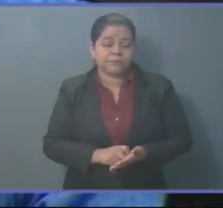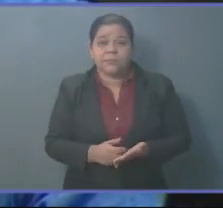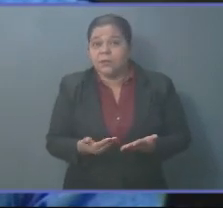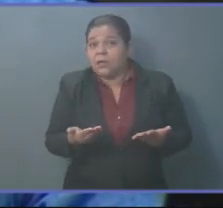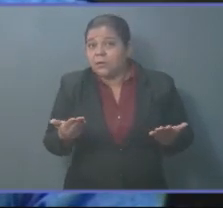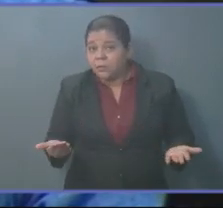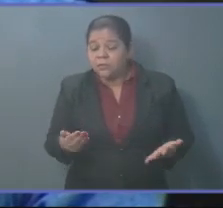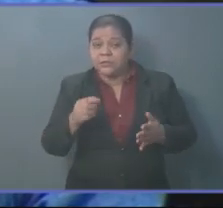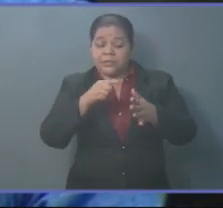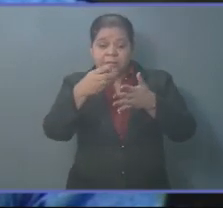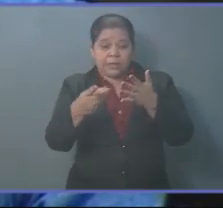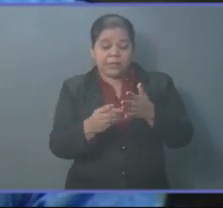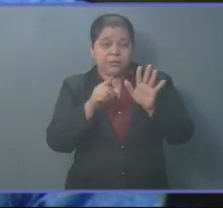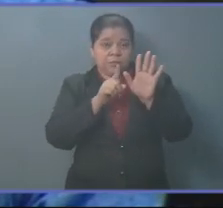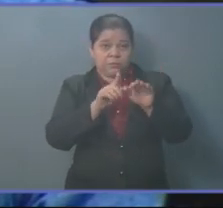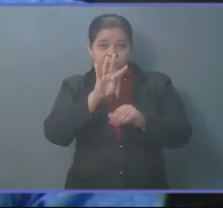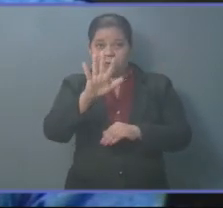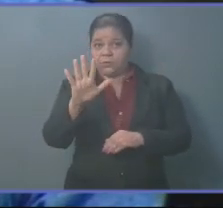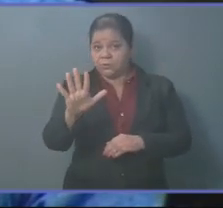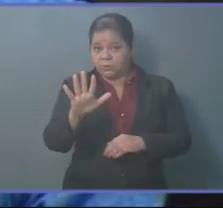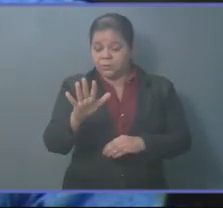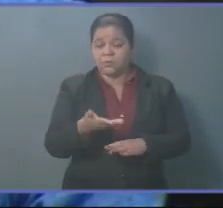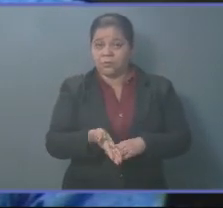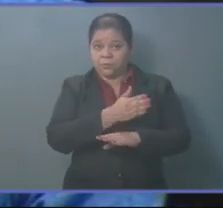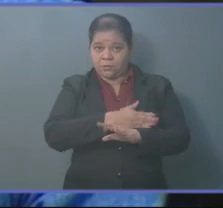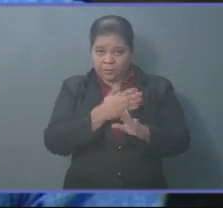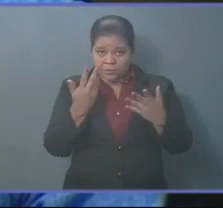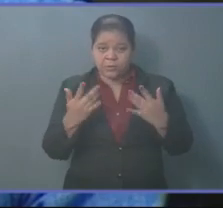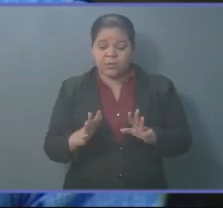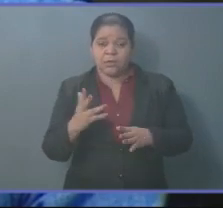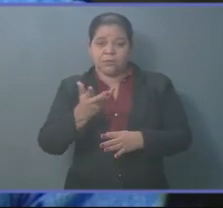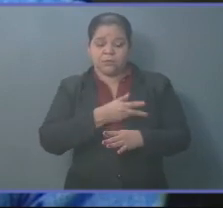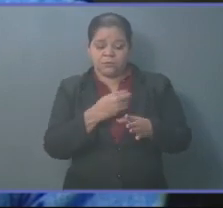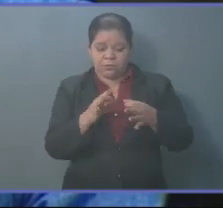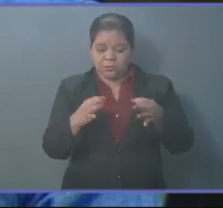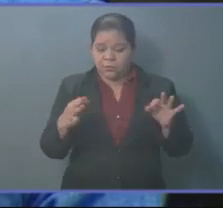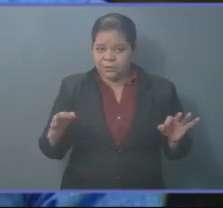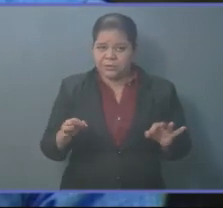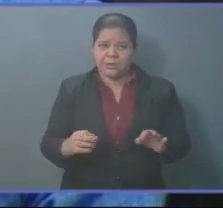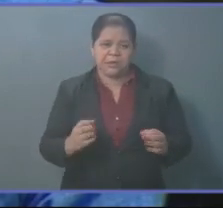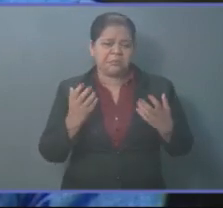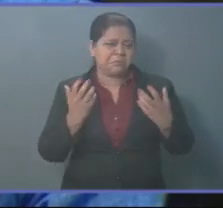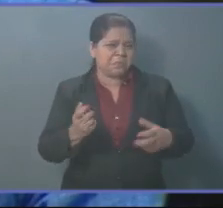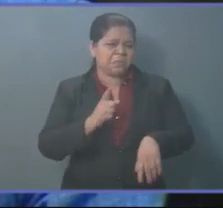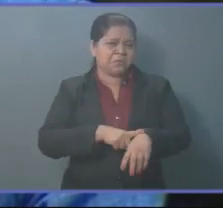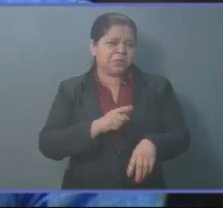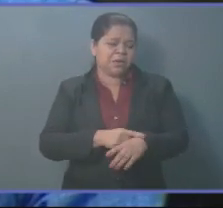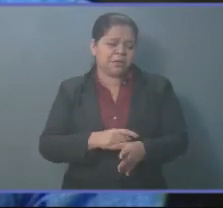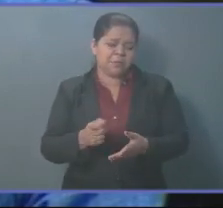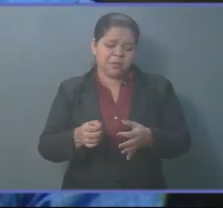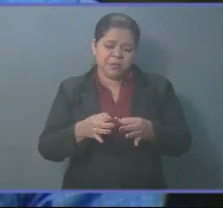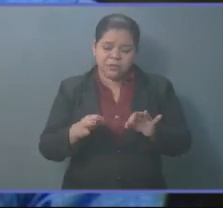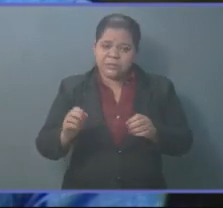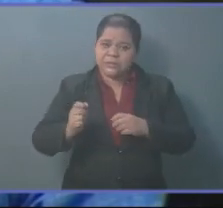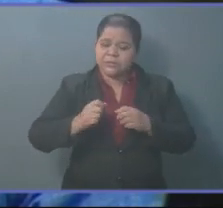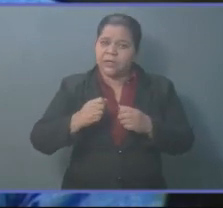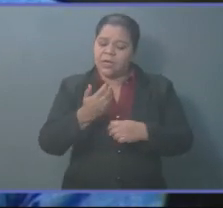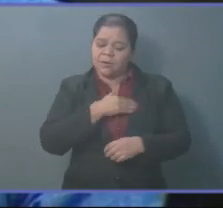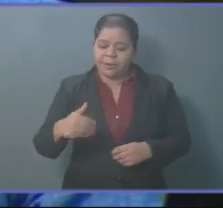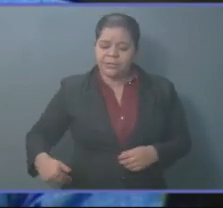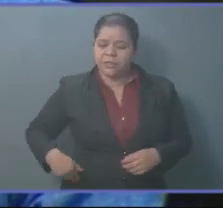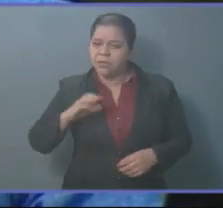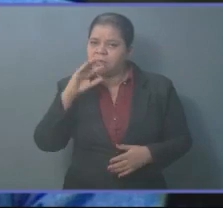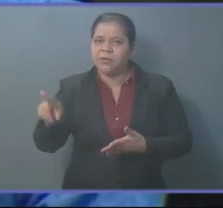el decreto 645, que estuvimos redactando por largas horas, el presidente dijo que lo